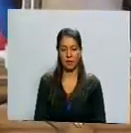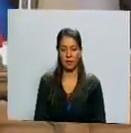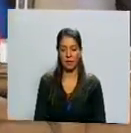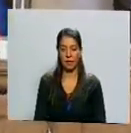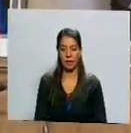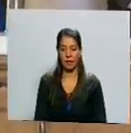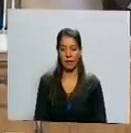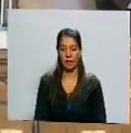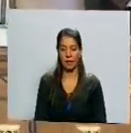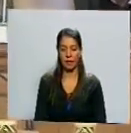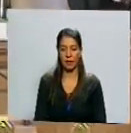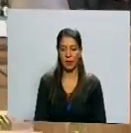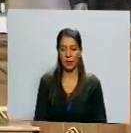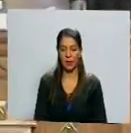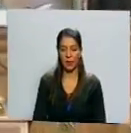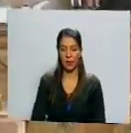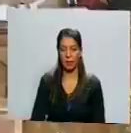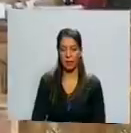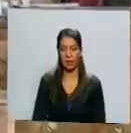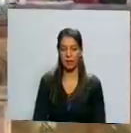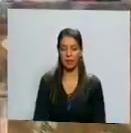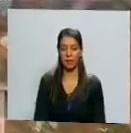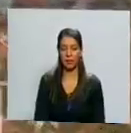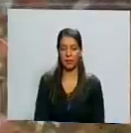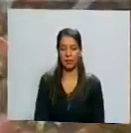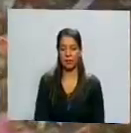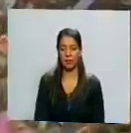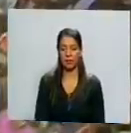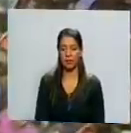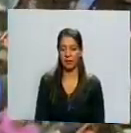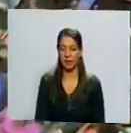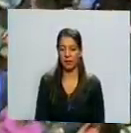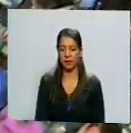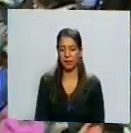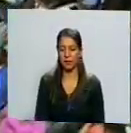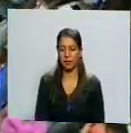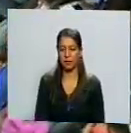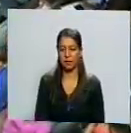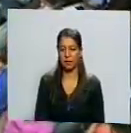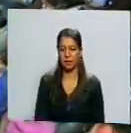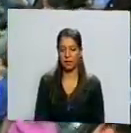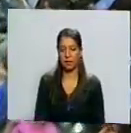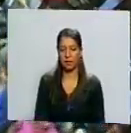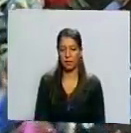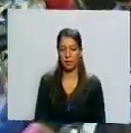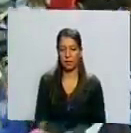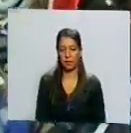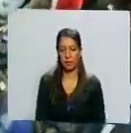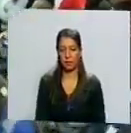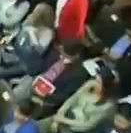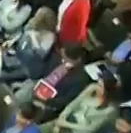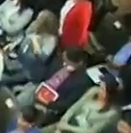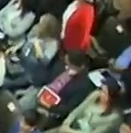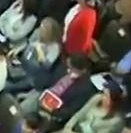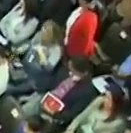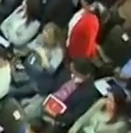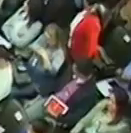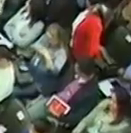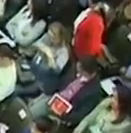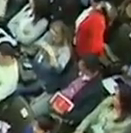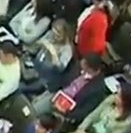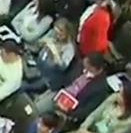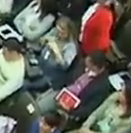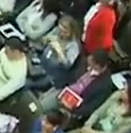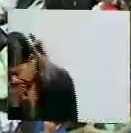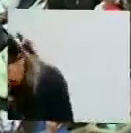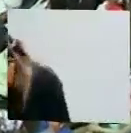Escuchamos palabras por parte de la primera vicepresidenta de la Asamblea Nacional Constituyente, Tania Díaz, quien por supuesto respaldaba esta iniciativa,